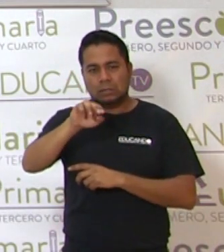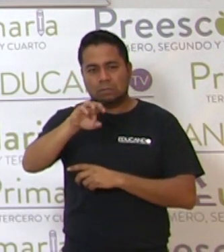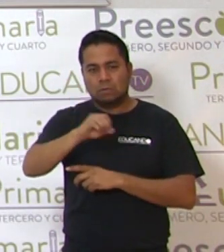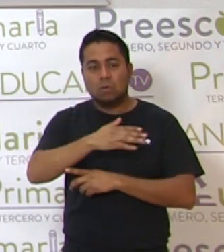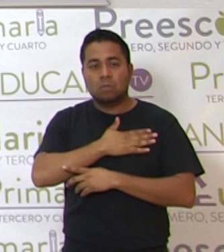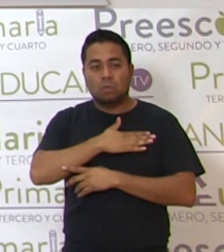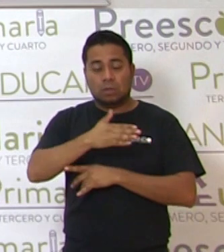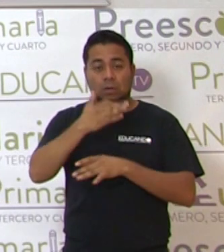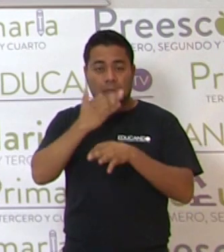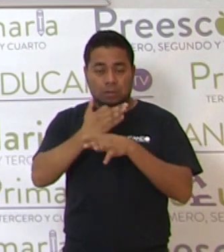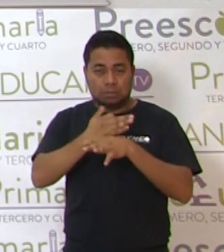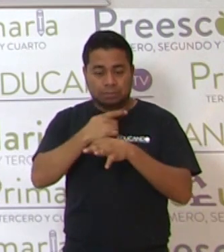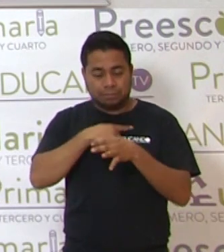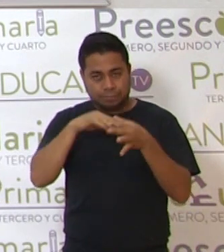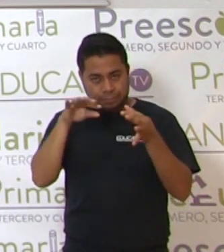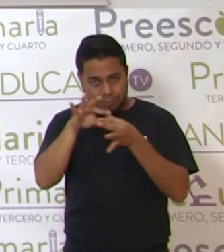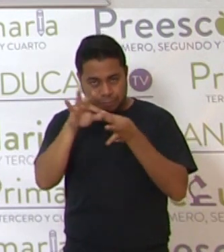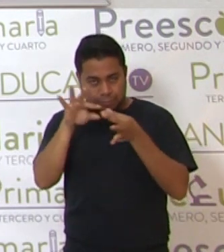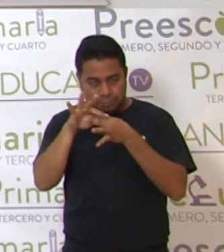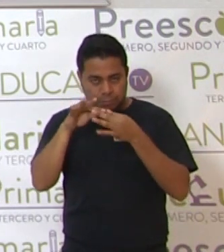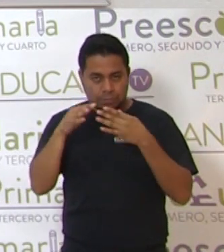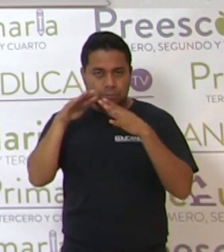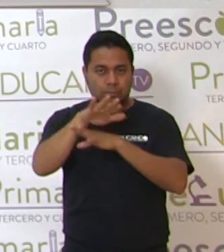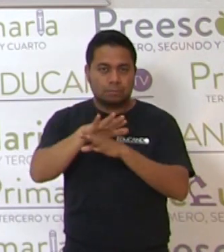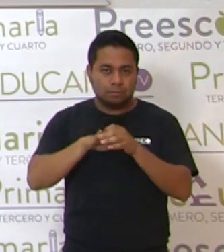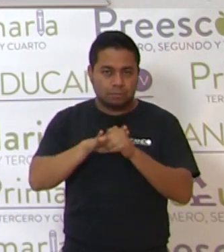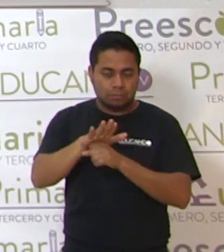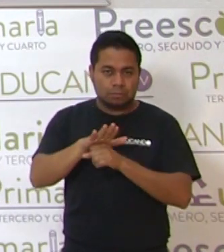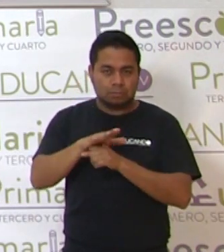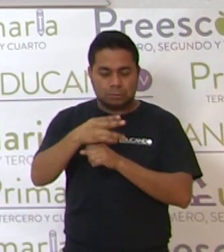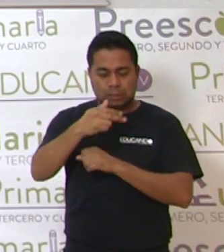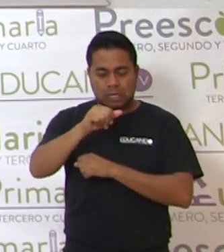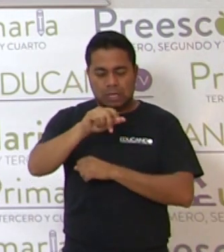voy a platicar sobre los haikus.